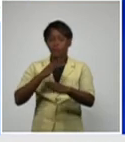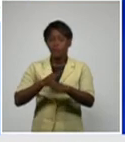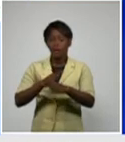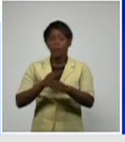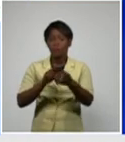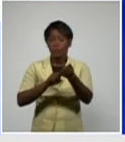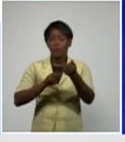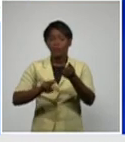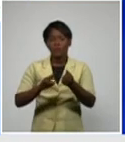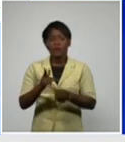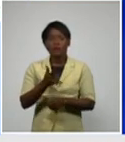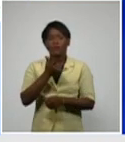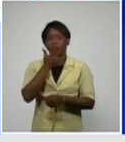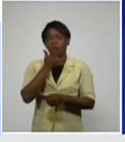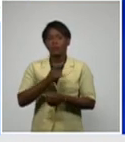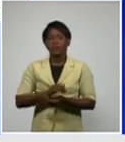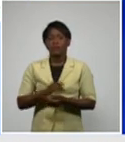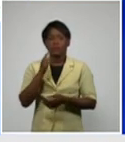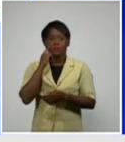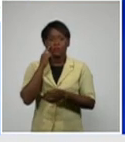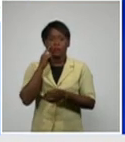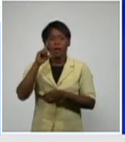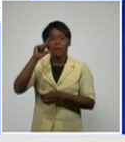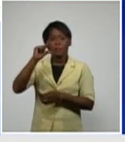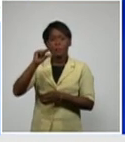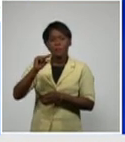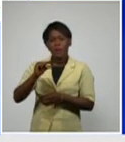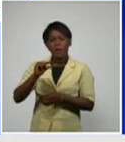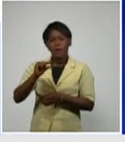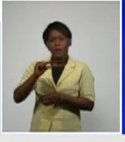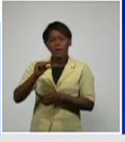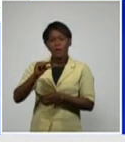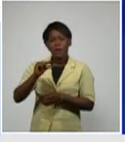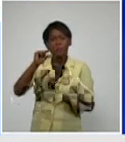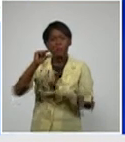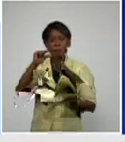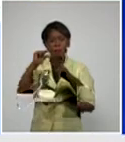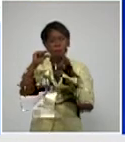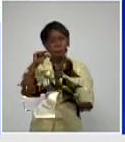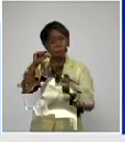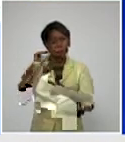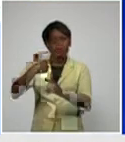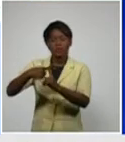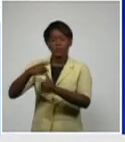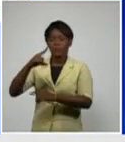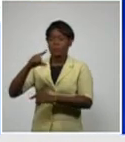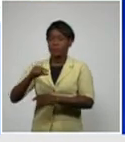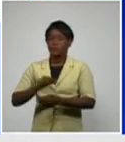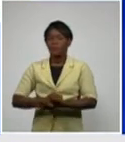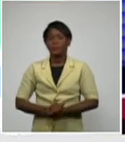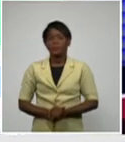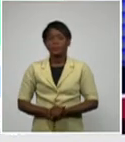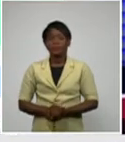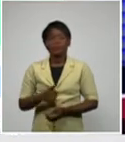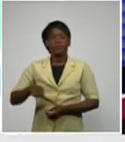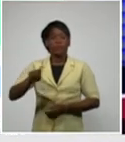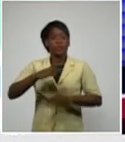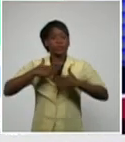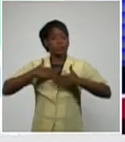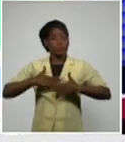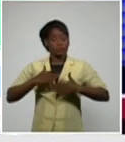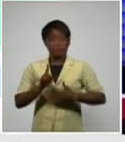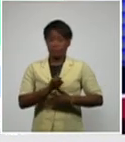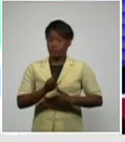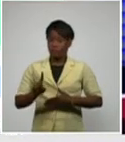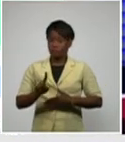reducción en cuanto al número de casos, que nada que confiar. La provincia